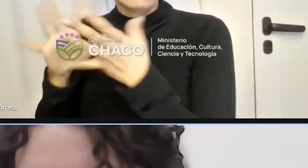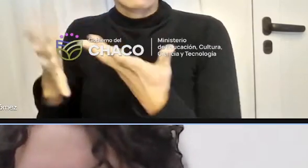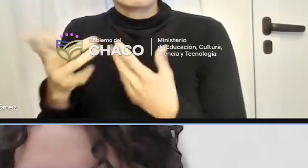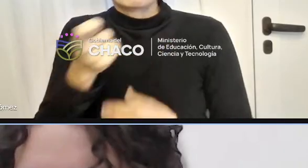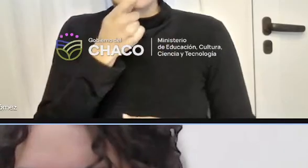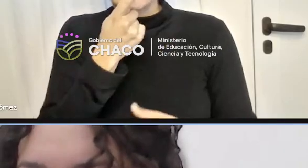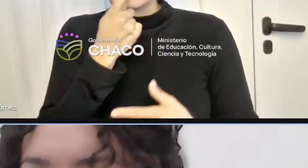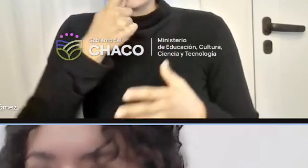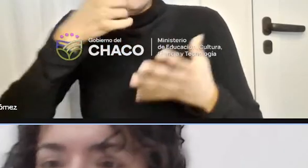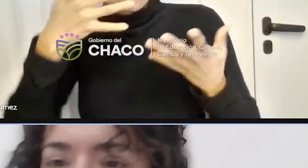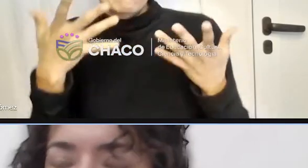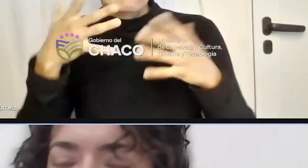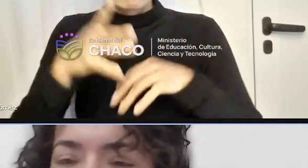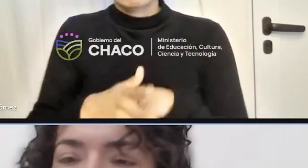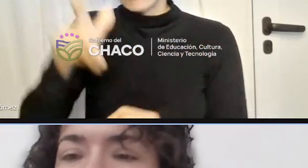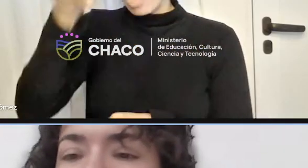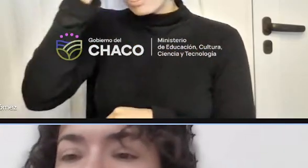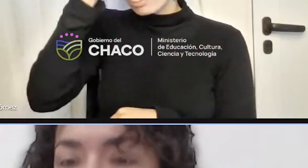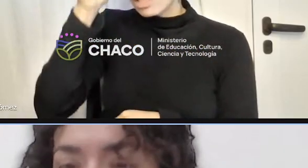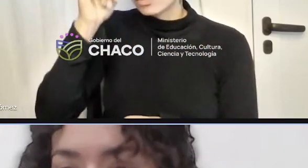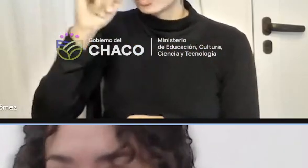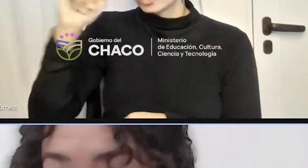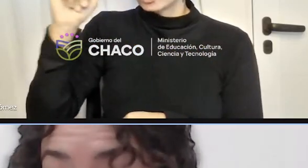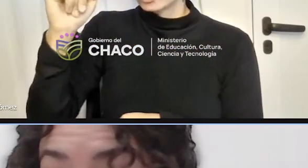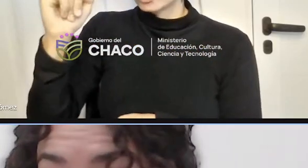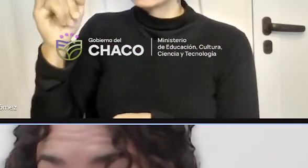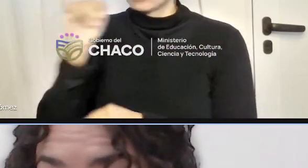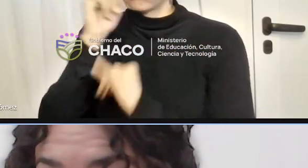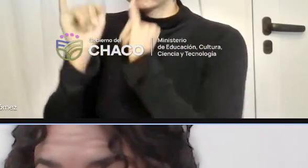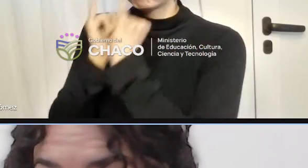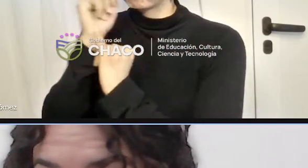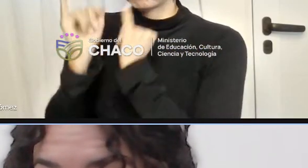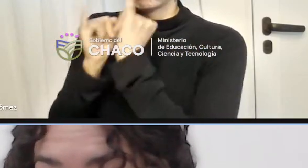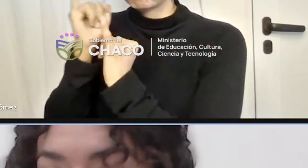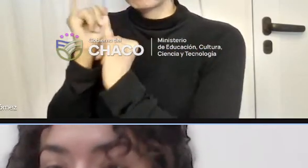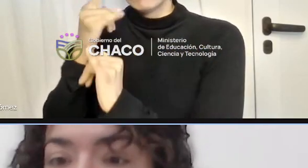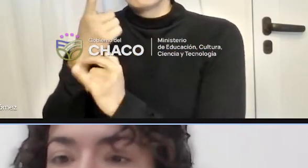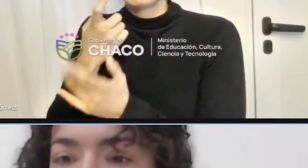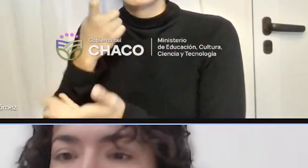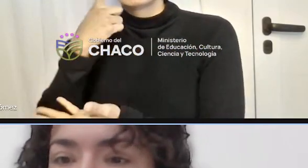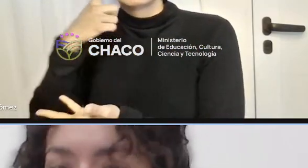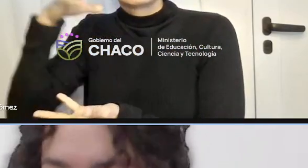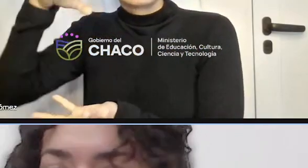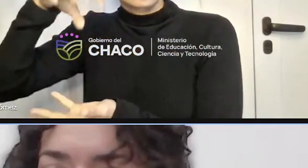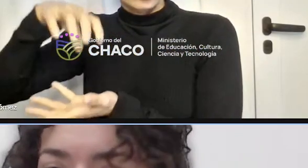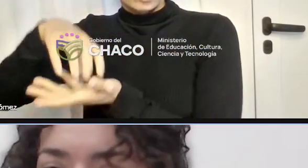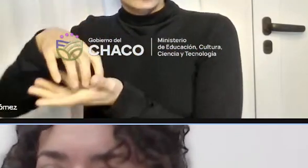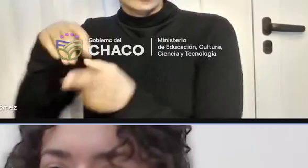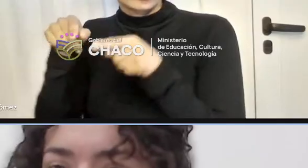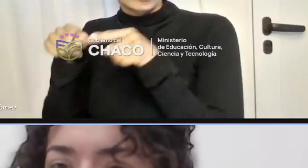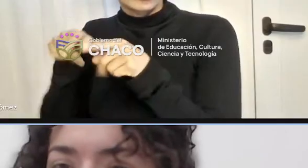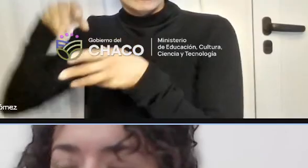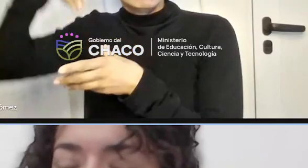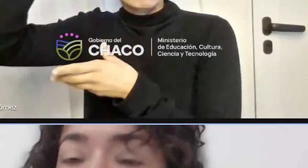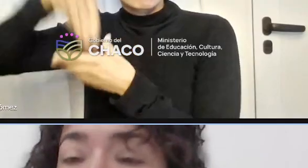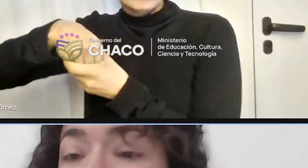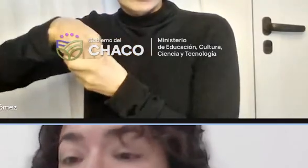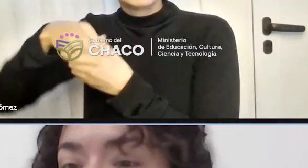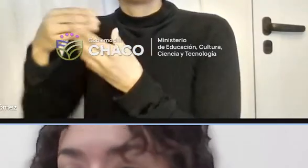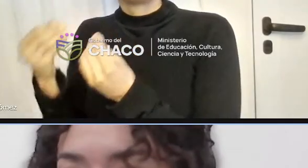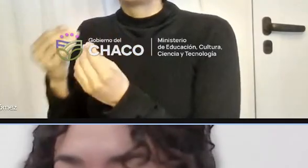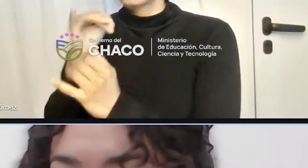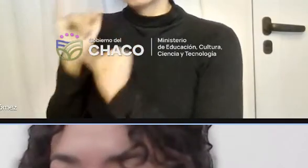policial, ¿sí? Si bien está dentro de una institución, va a tomar la denuncia policial